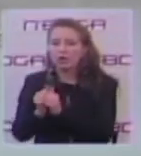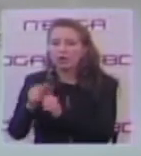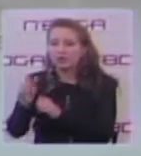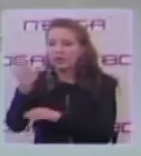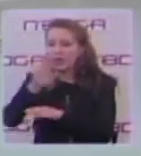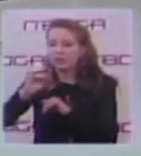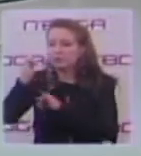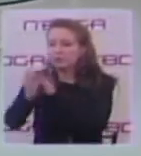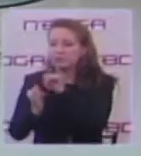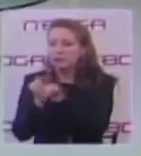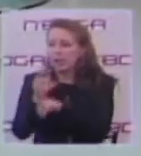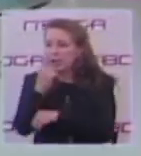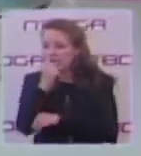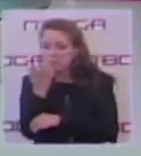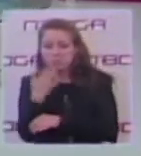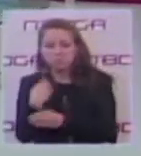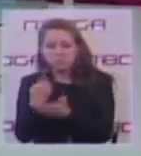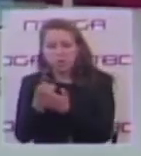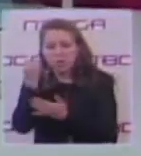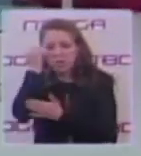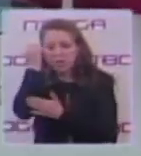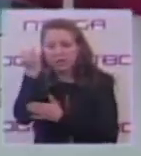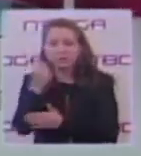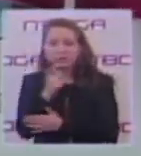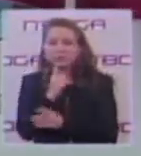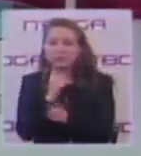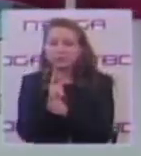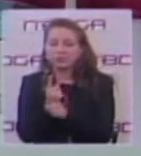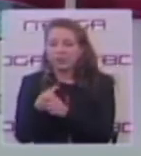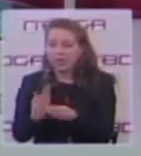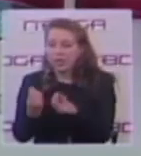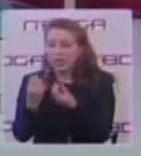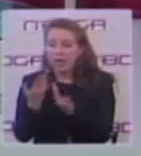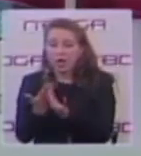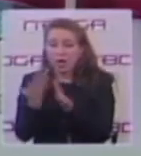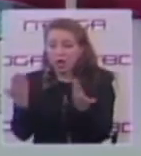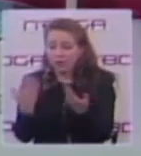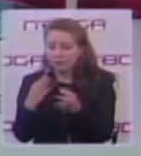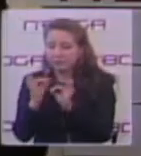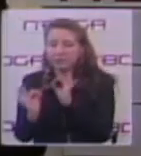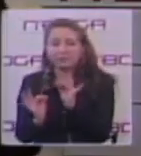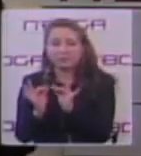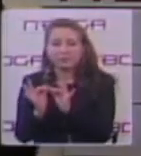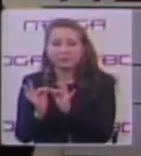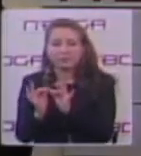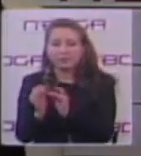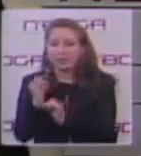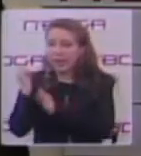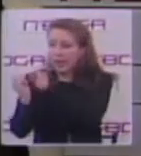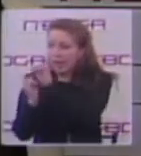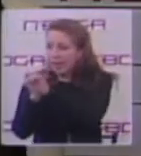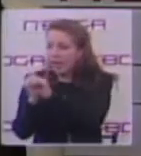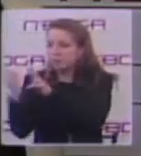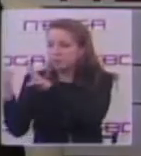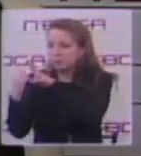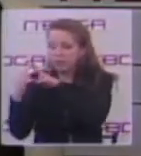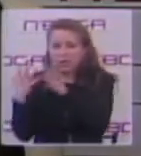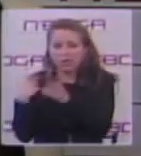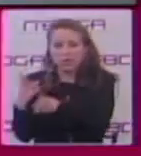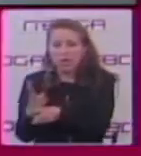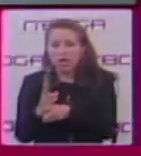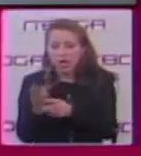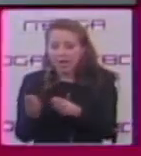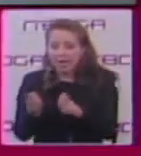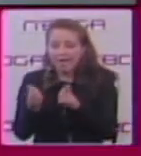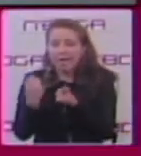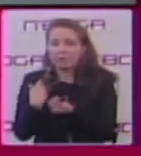nivel internacional que está interesada en la idea, y por eso la imagen y la calidad de los productos es una calidad internacional, ¿no? Cuidamos muchísimo la